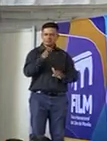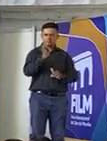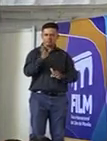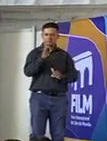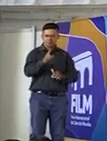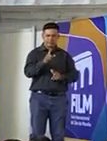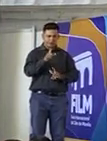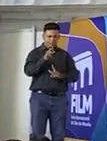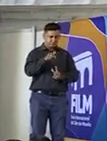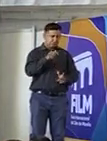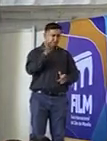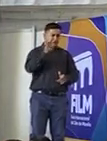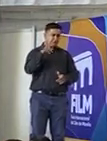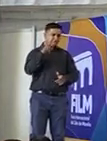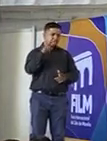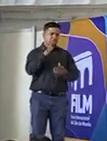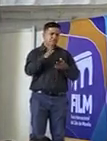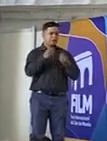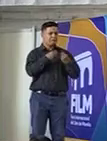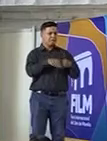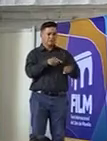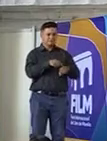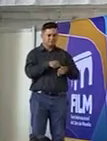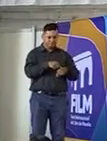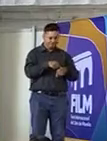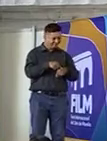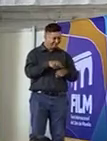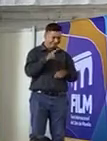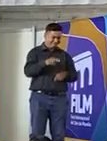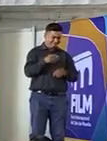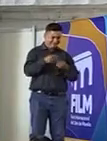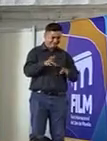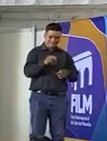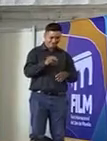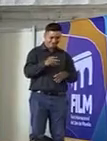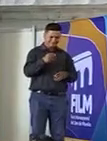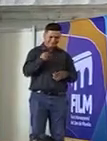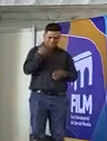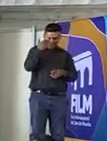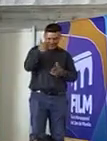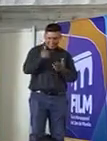de asombro y felicidad. Que nadie se la pierda. Muchas gracias.